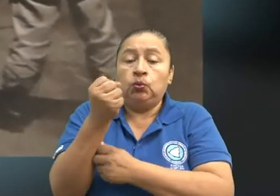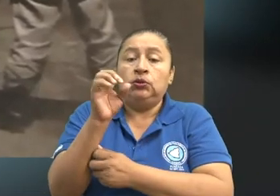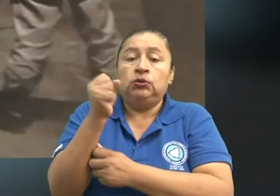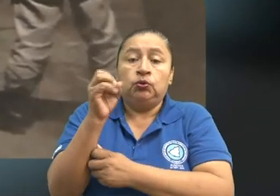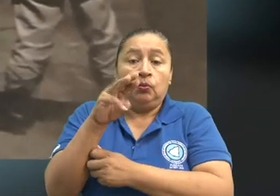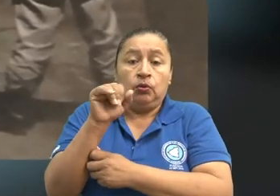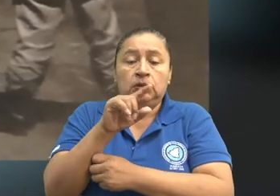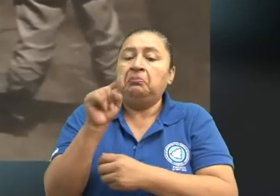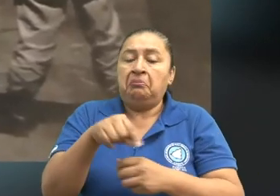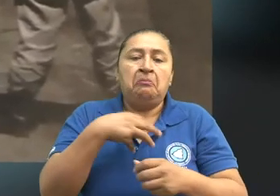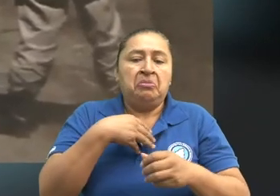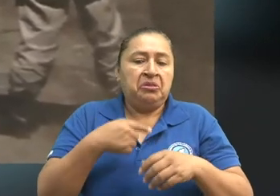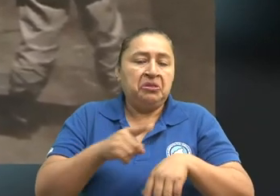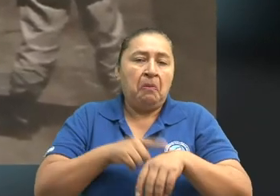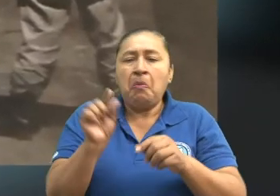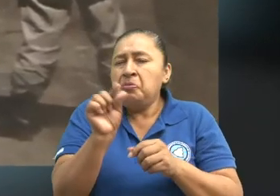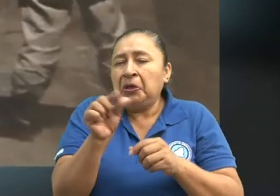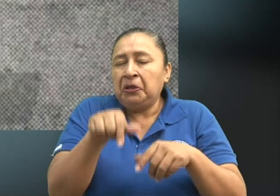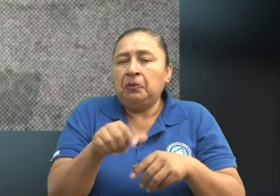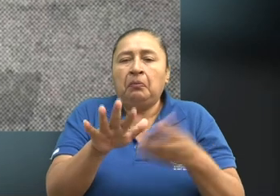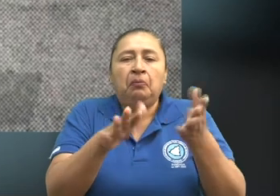no duró mucho, pues murió